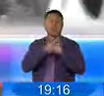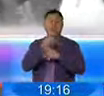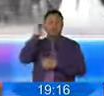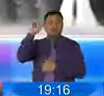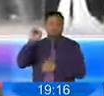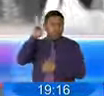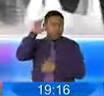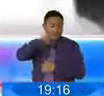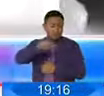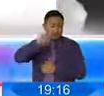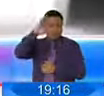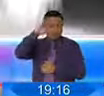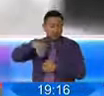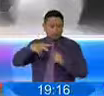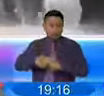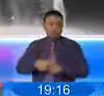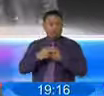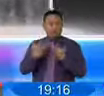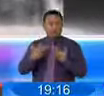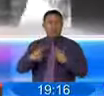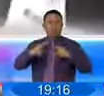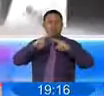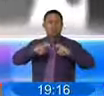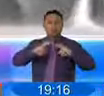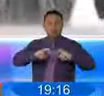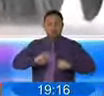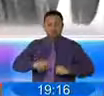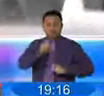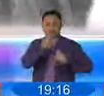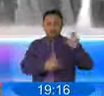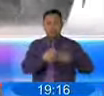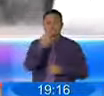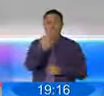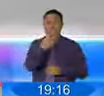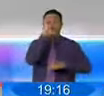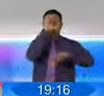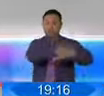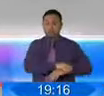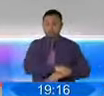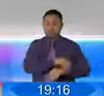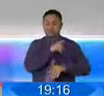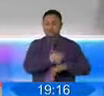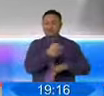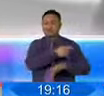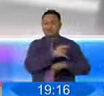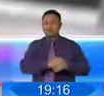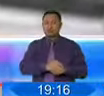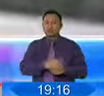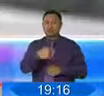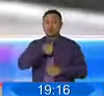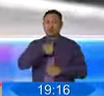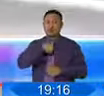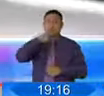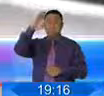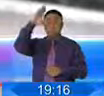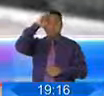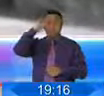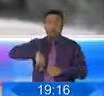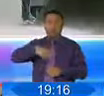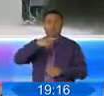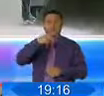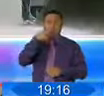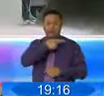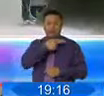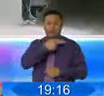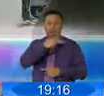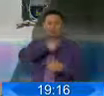que la policía iniciara con la investigación y captura de dos personas que se hacían pasar por policías.